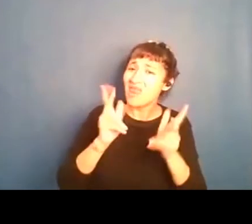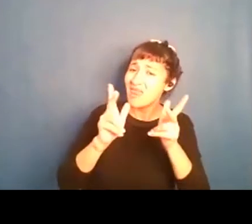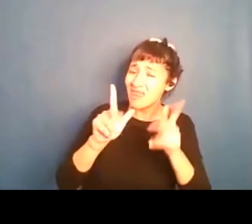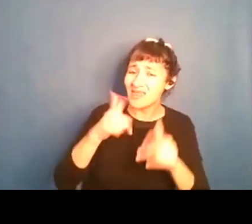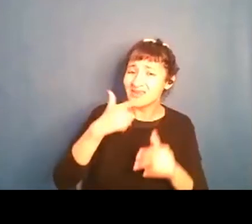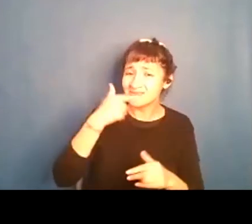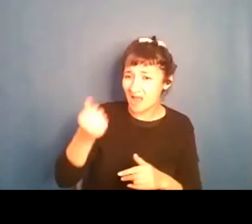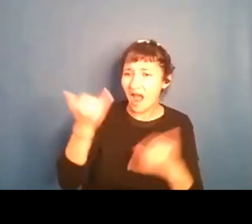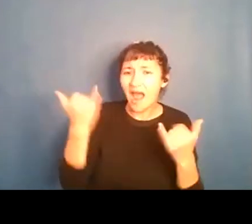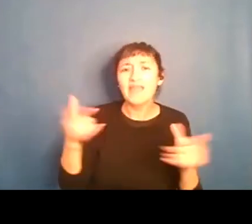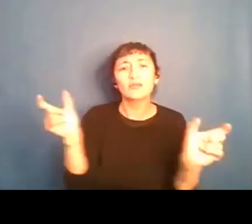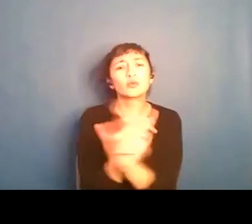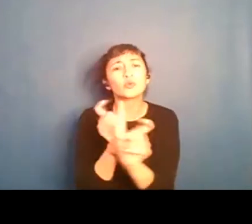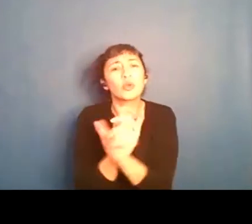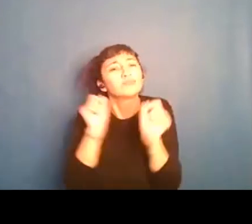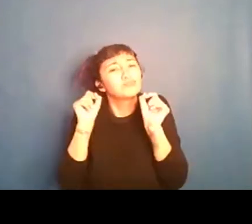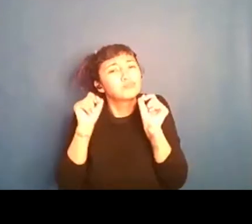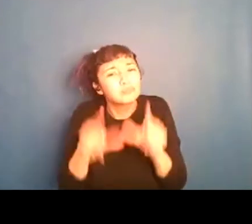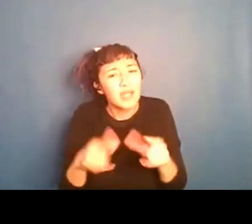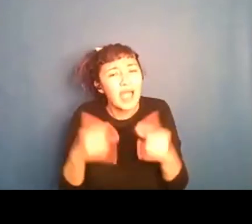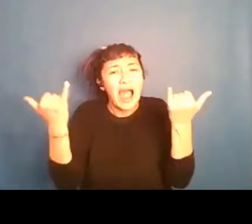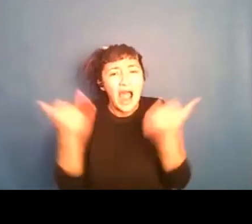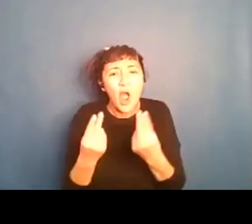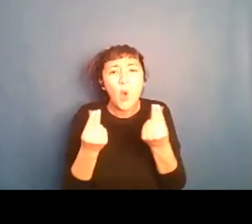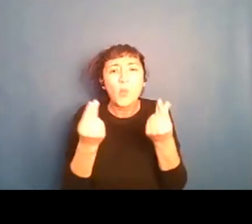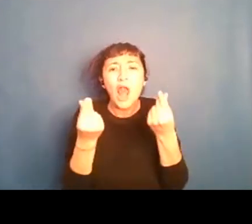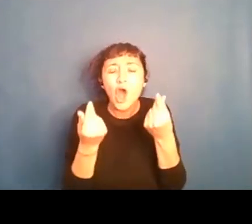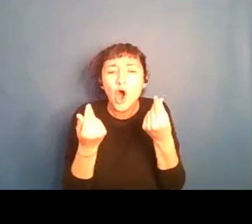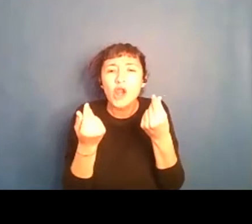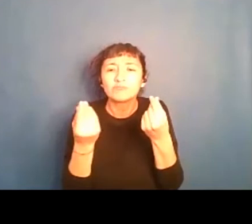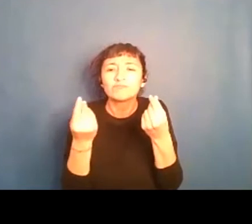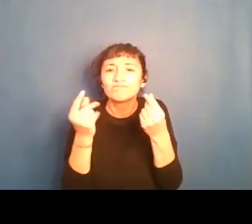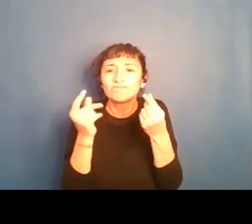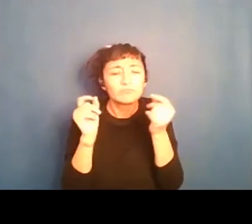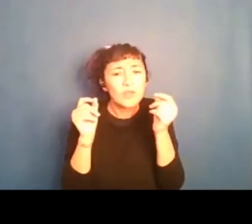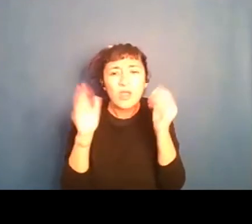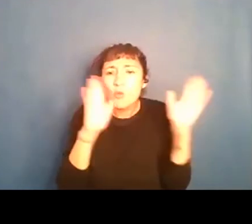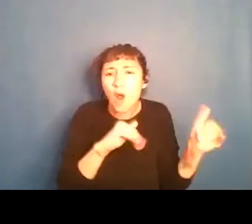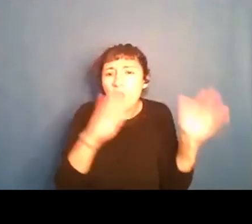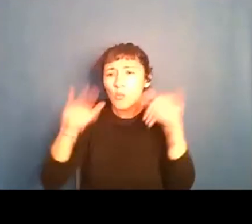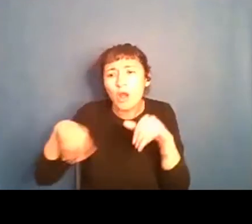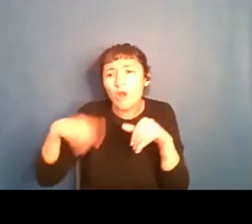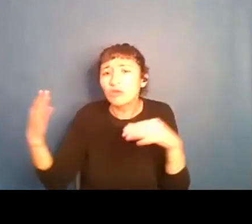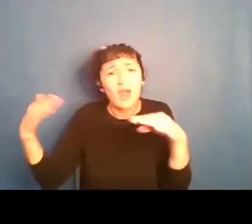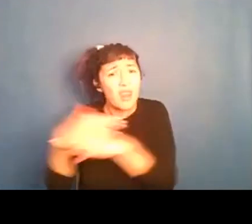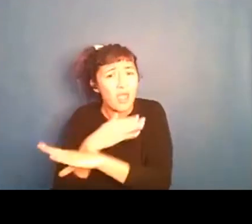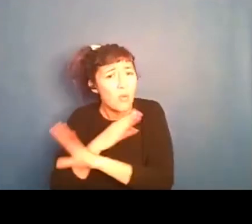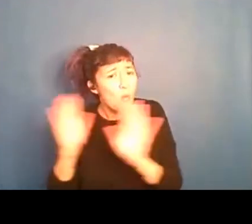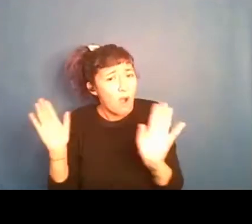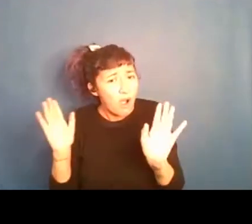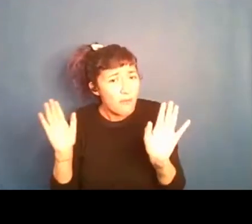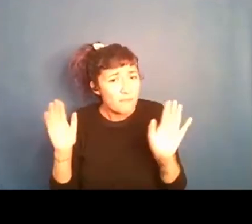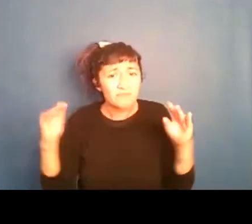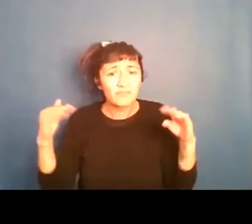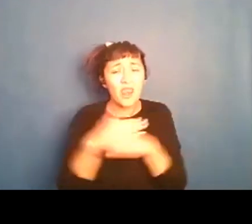gramatical propia, tiene valores y connotaciones mismas con los mismos valores de una lengua. Lengua es un sistema de signos